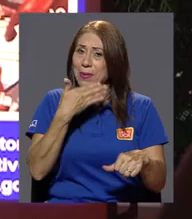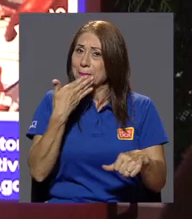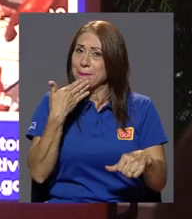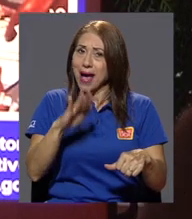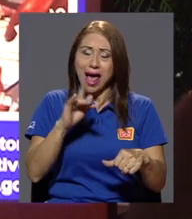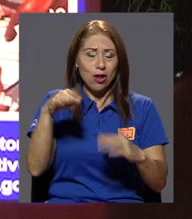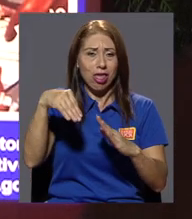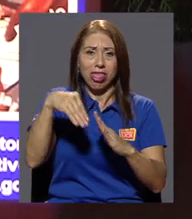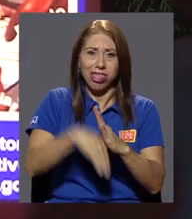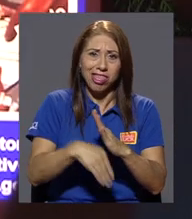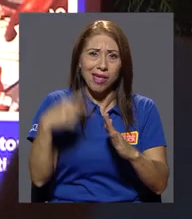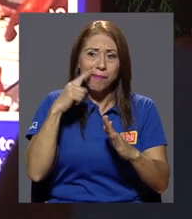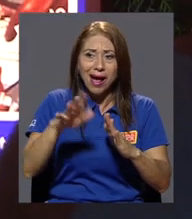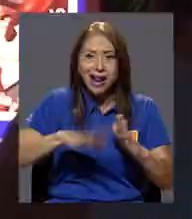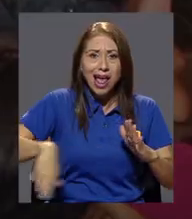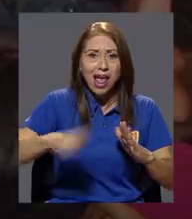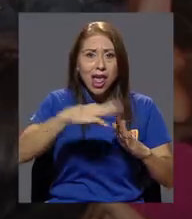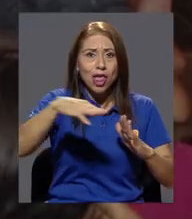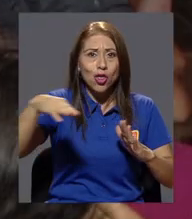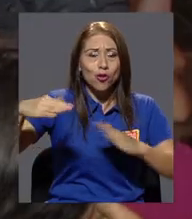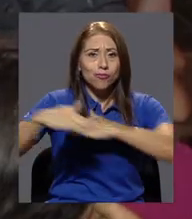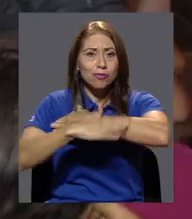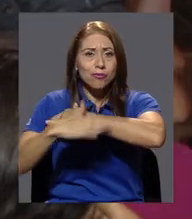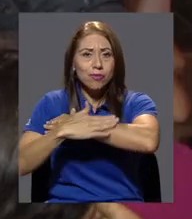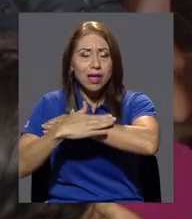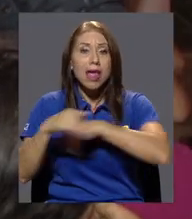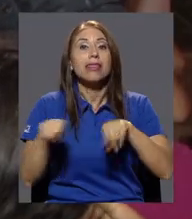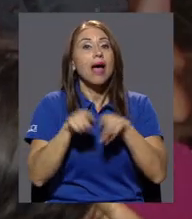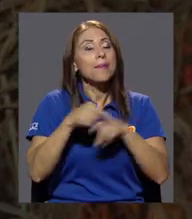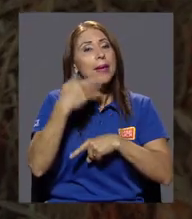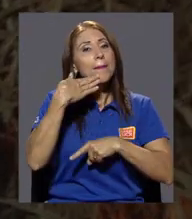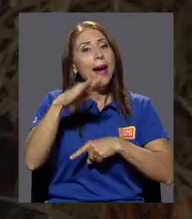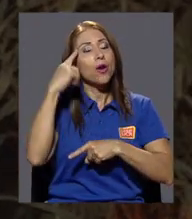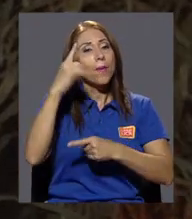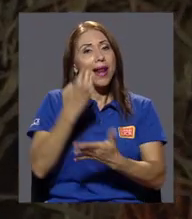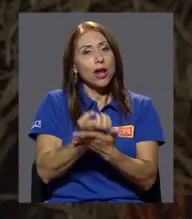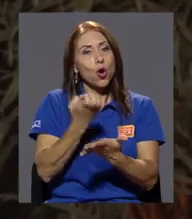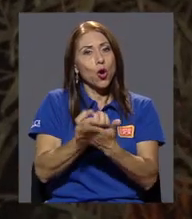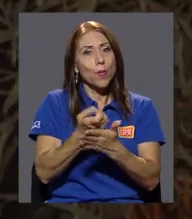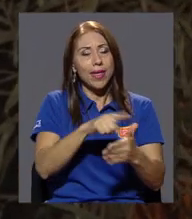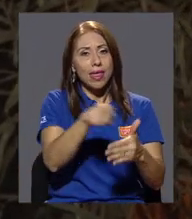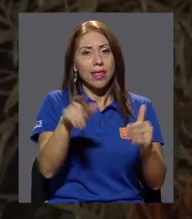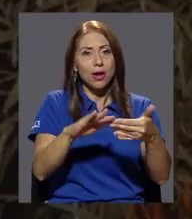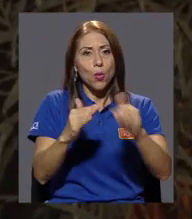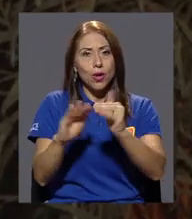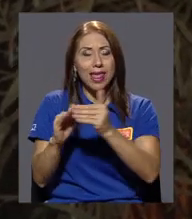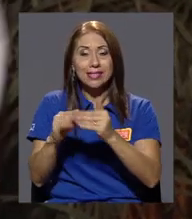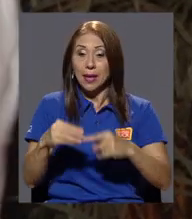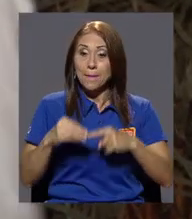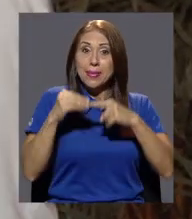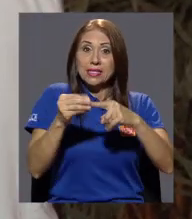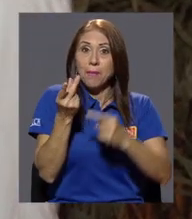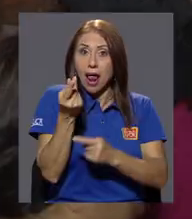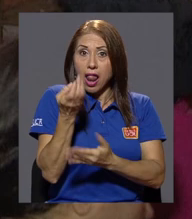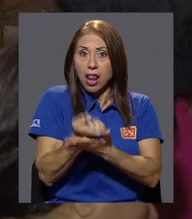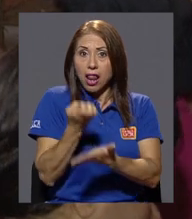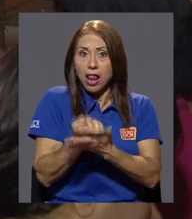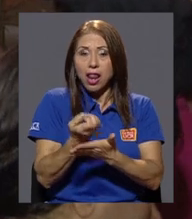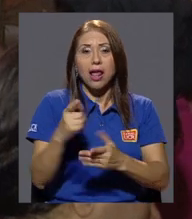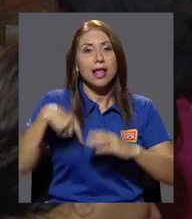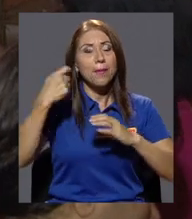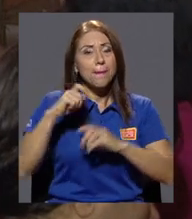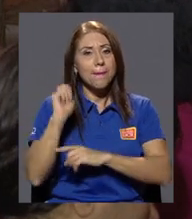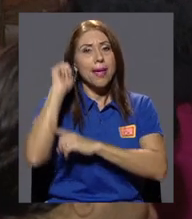marina de la zona costera y también para la economía de las comunidades, cuya principal fuente de ingresos es precisamente